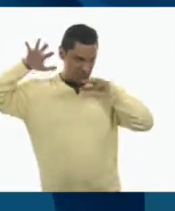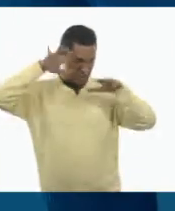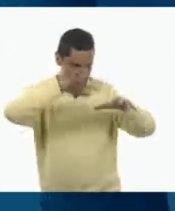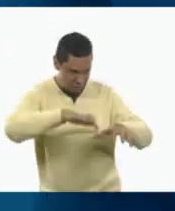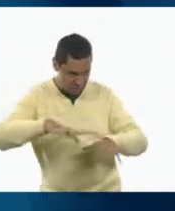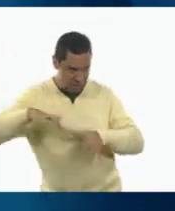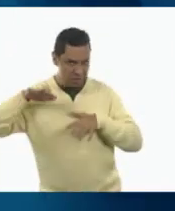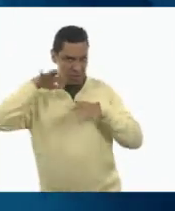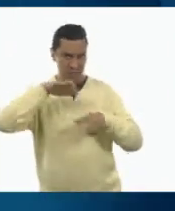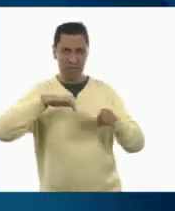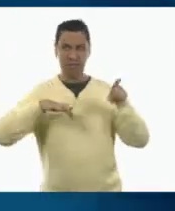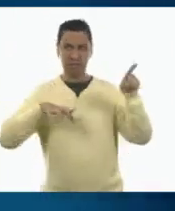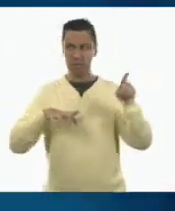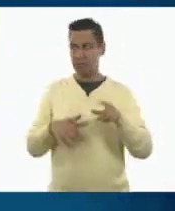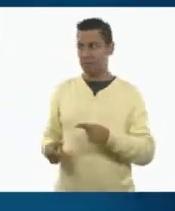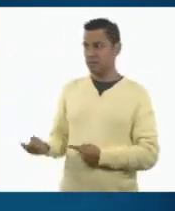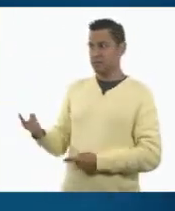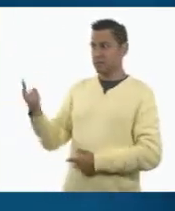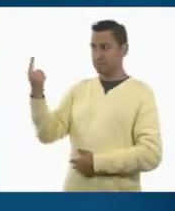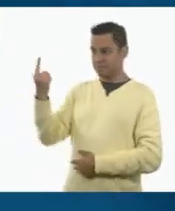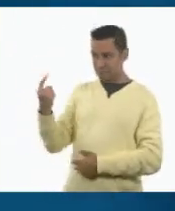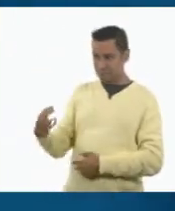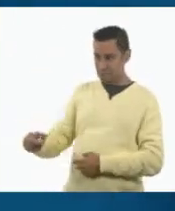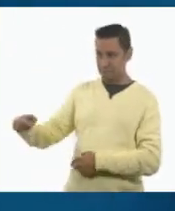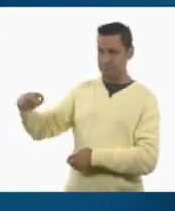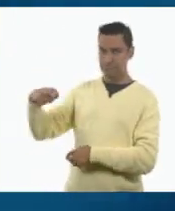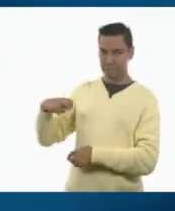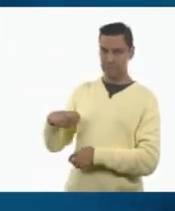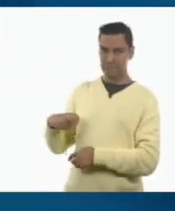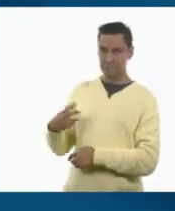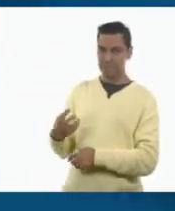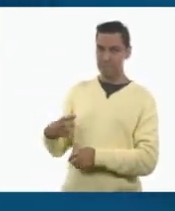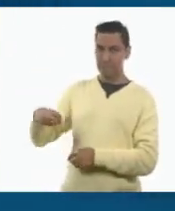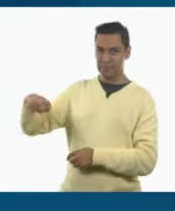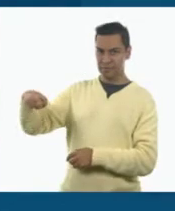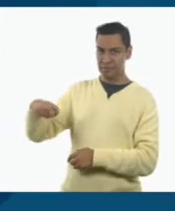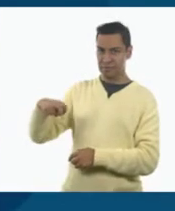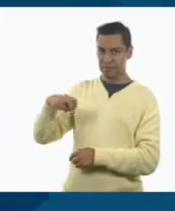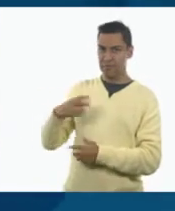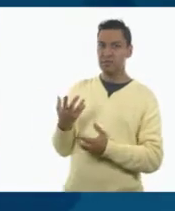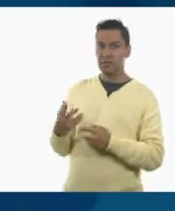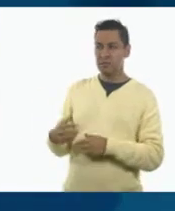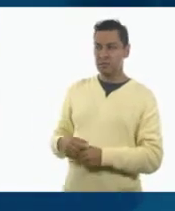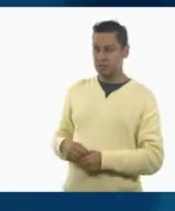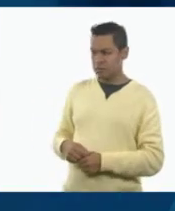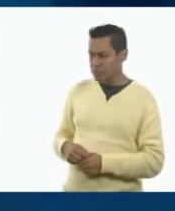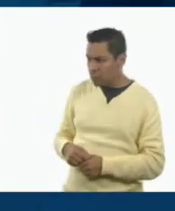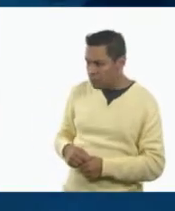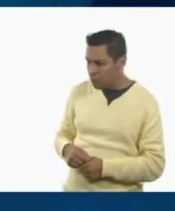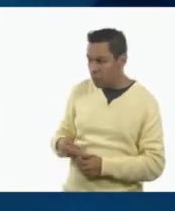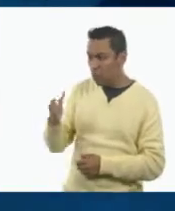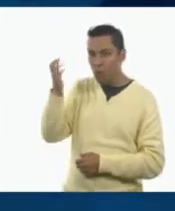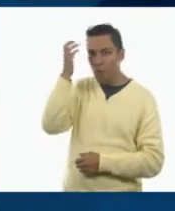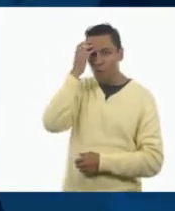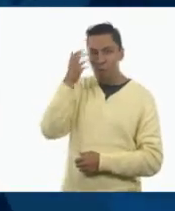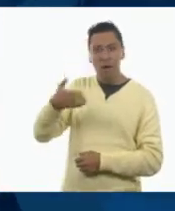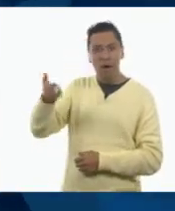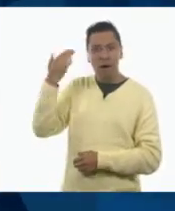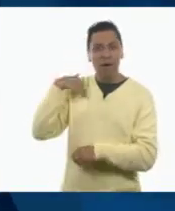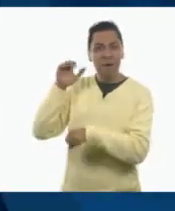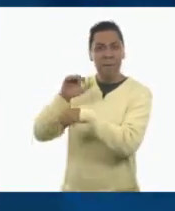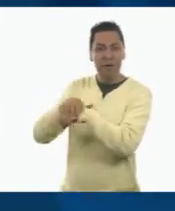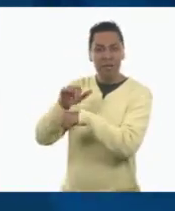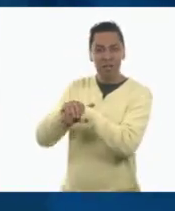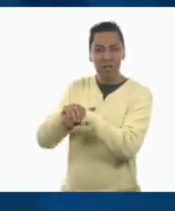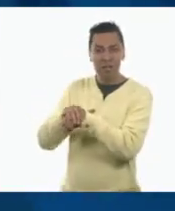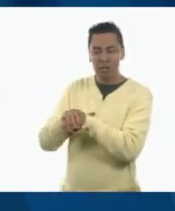víctima. Pero a medida que se le acercó, reconoció a su benefactor y se lanzó sobre